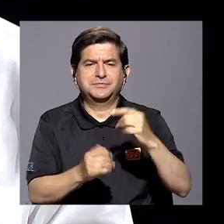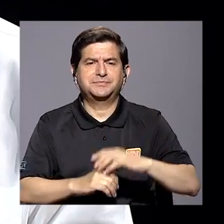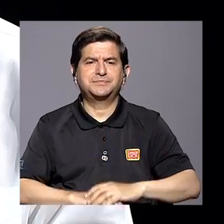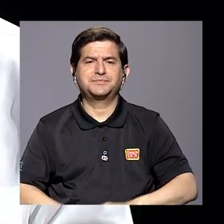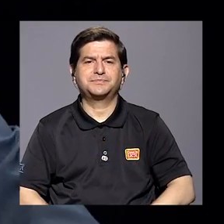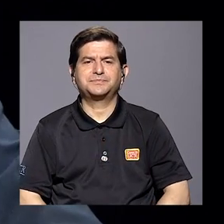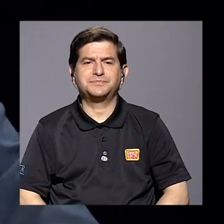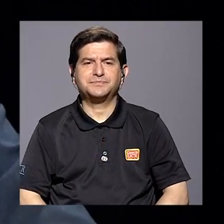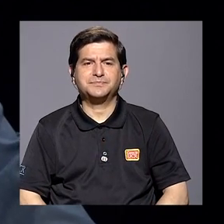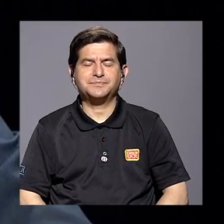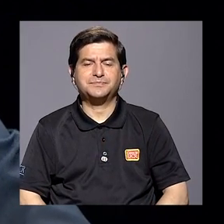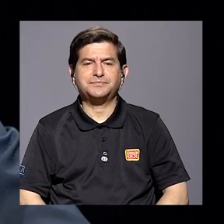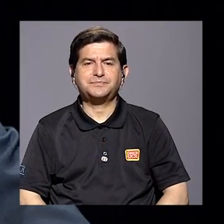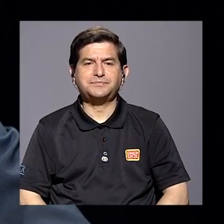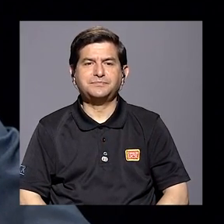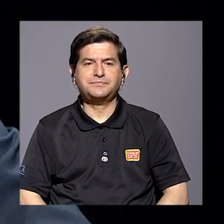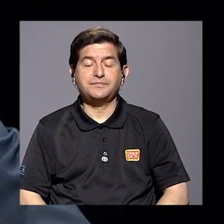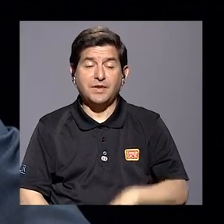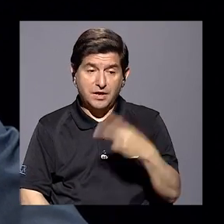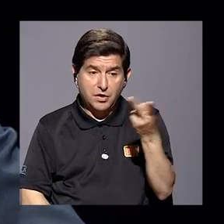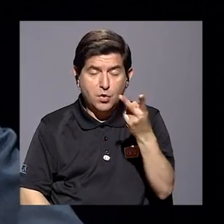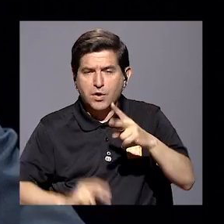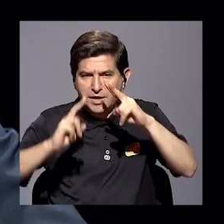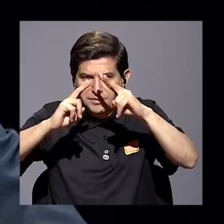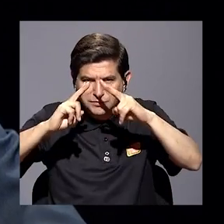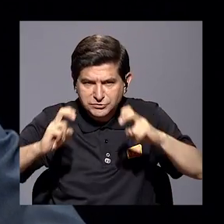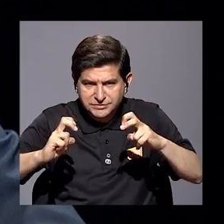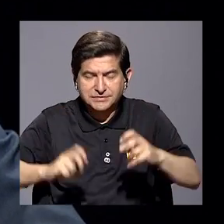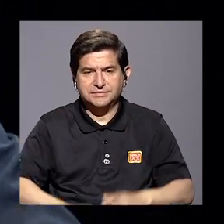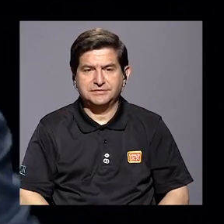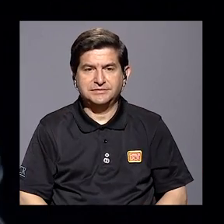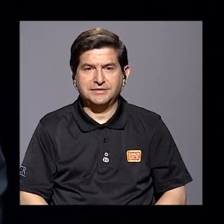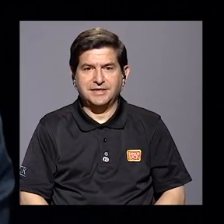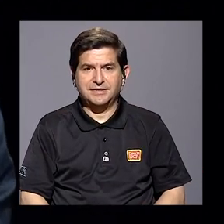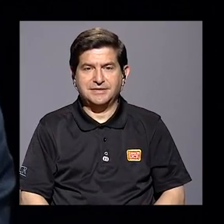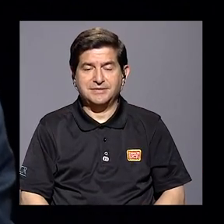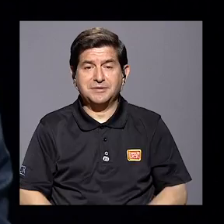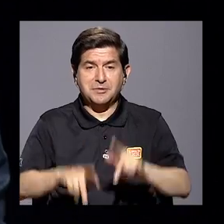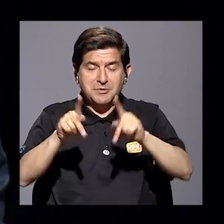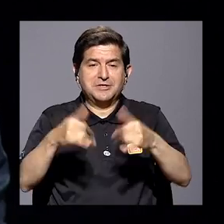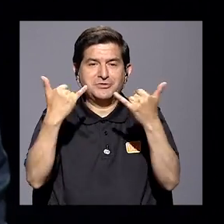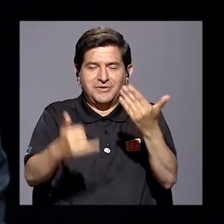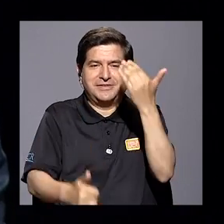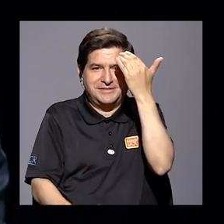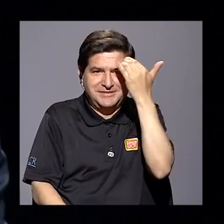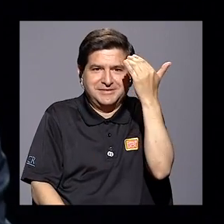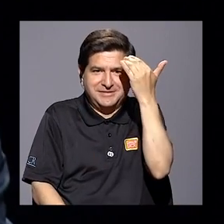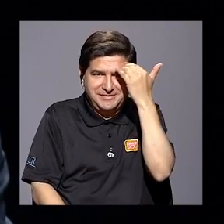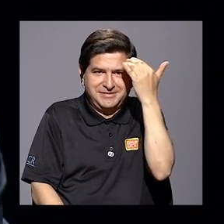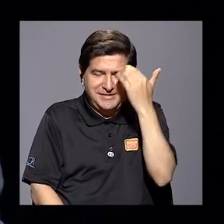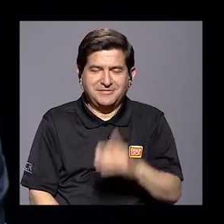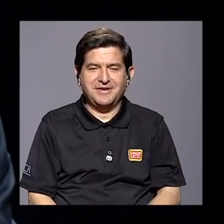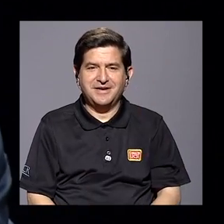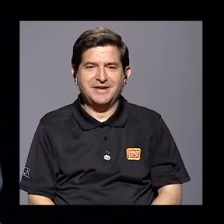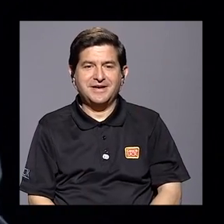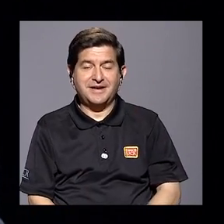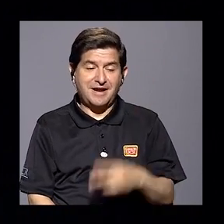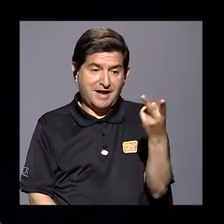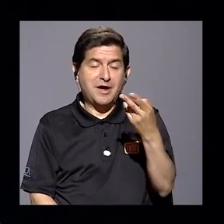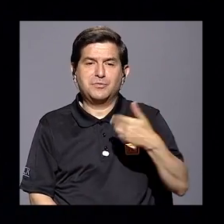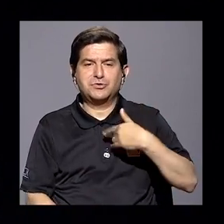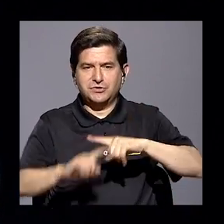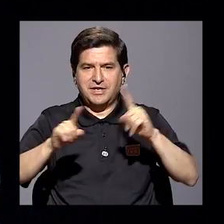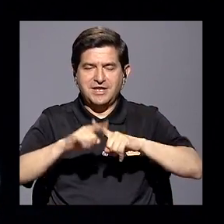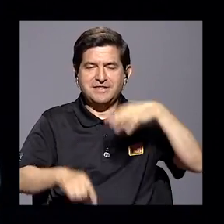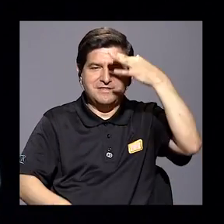debate etcétera y con ellos discutiremos bueno me imagino que nuestros oyentes sabrán que doña sofía